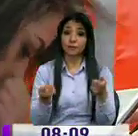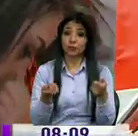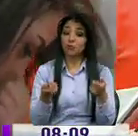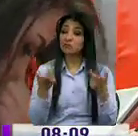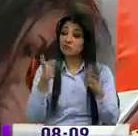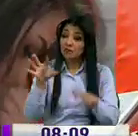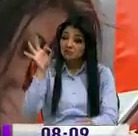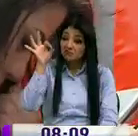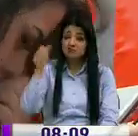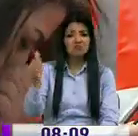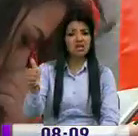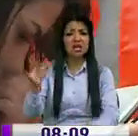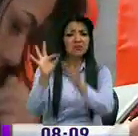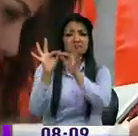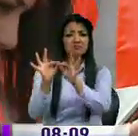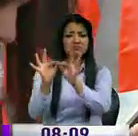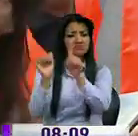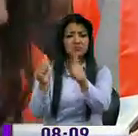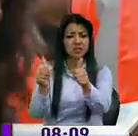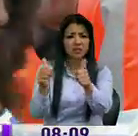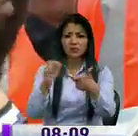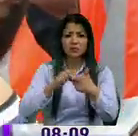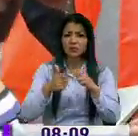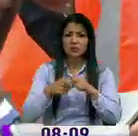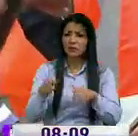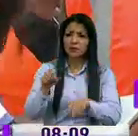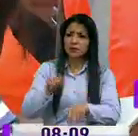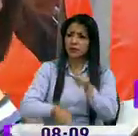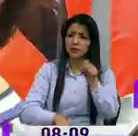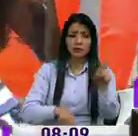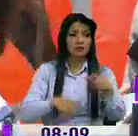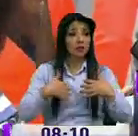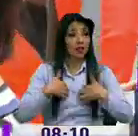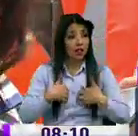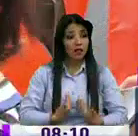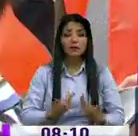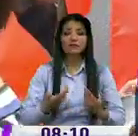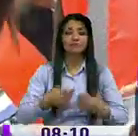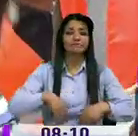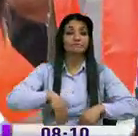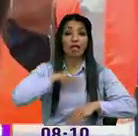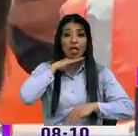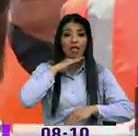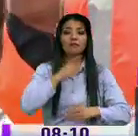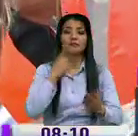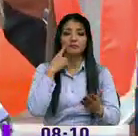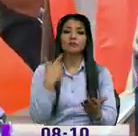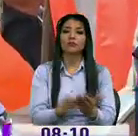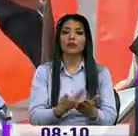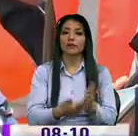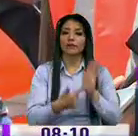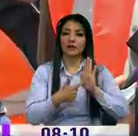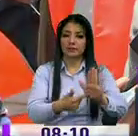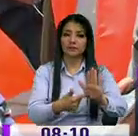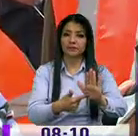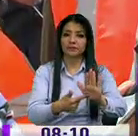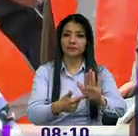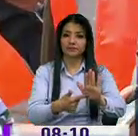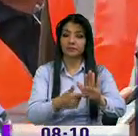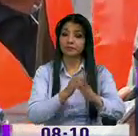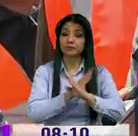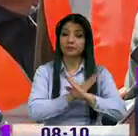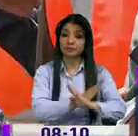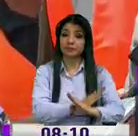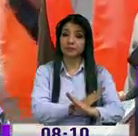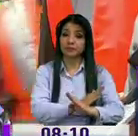calibrados. La ciudadanía, las personas que están insatisfechas, tendrán que mostrar las pruebas de descargo de